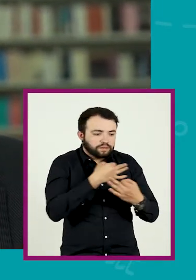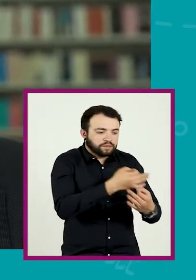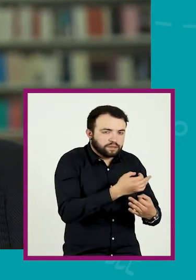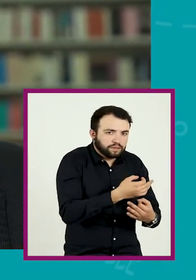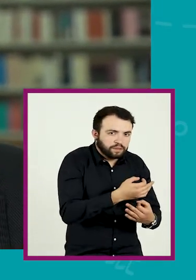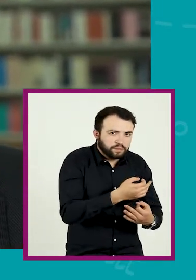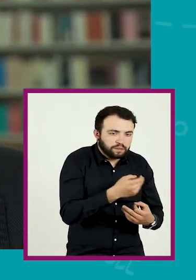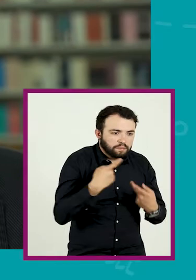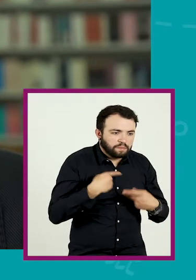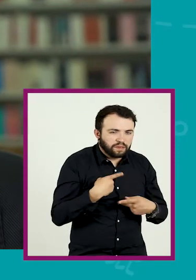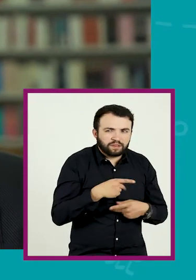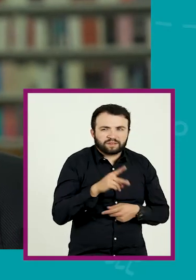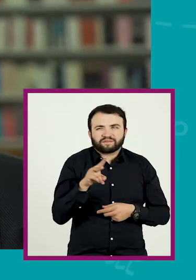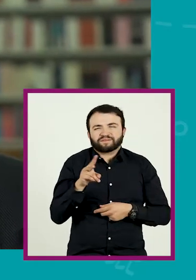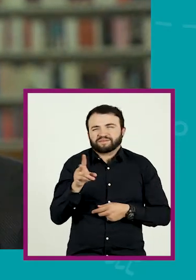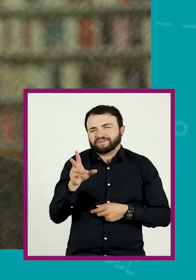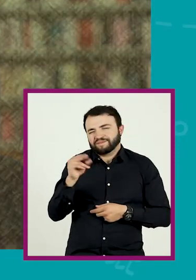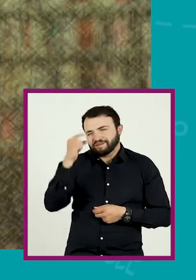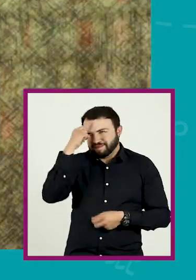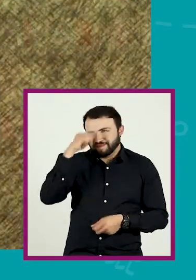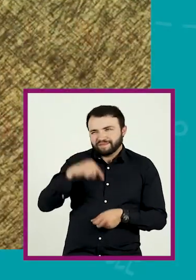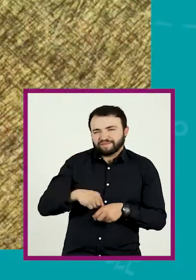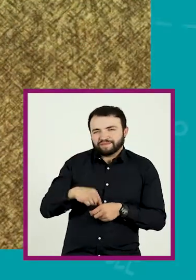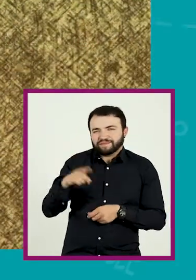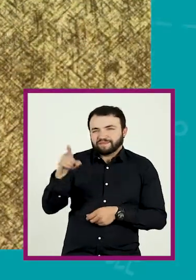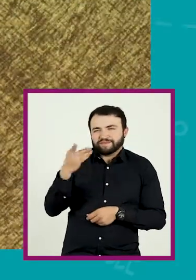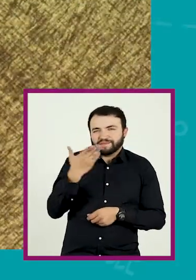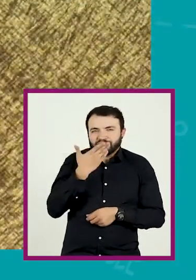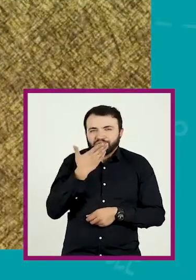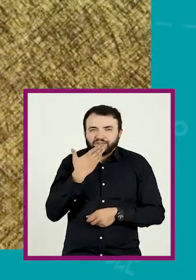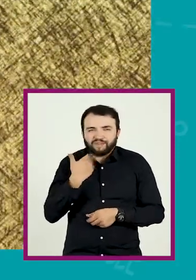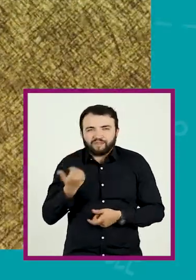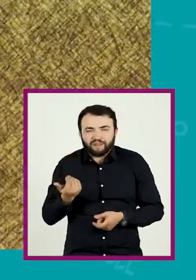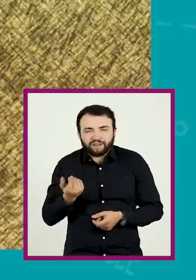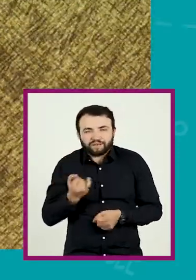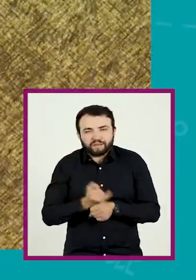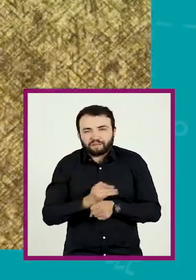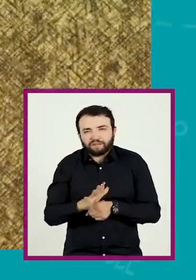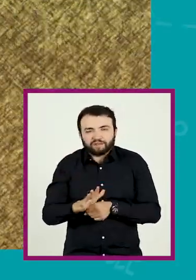consecuencias bastante graves, ¿no?